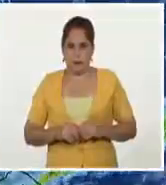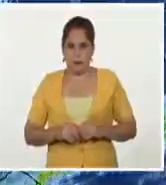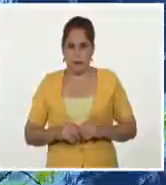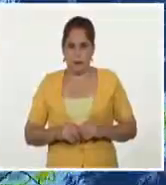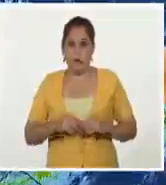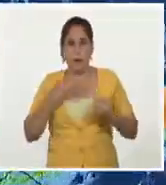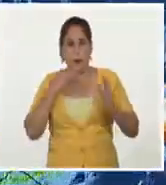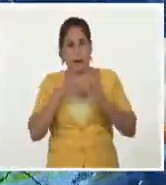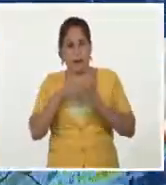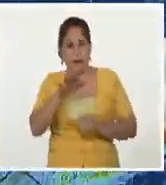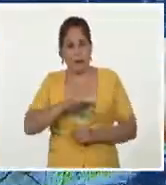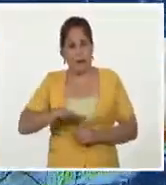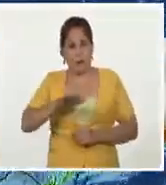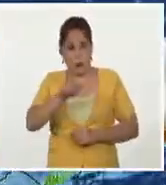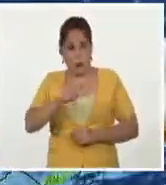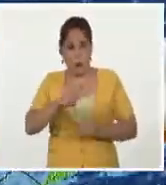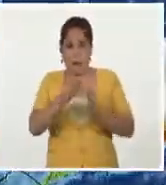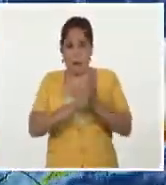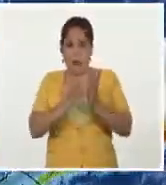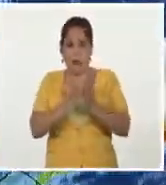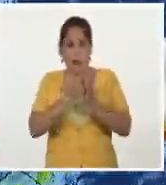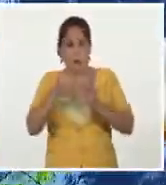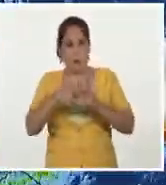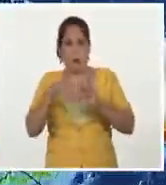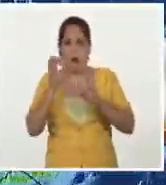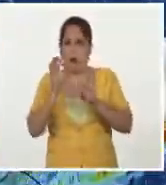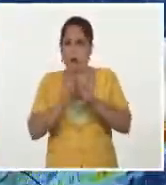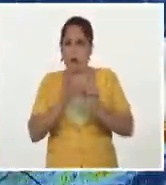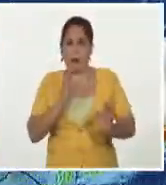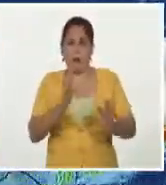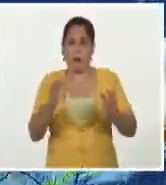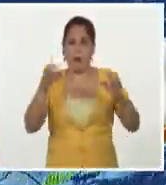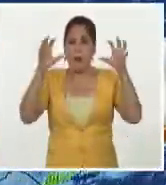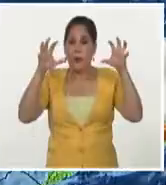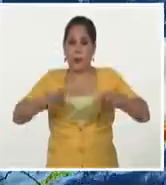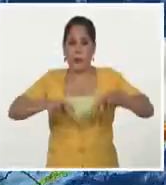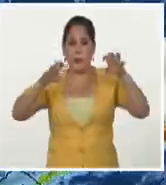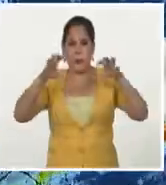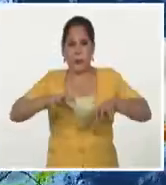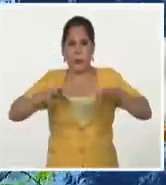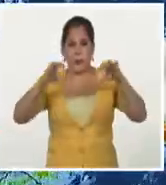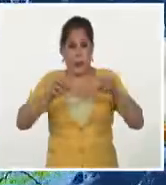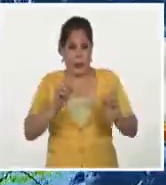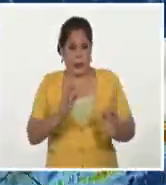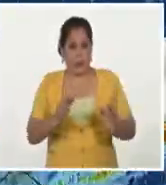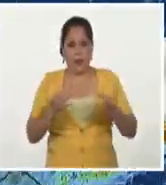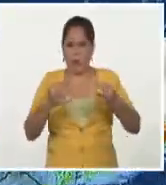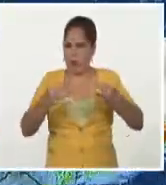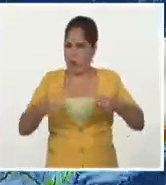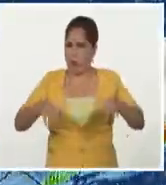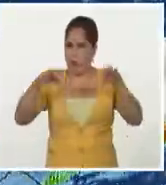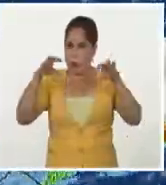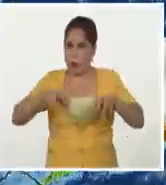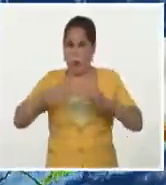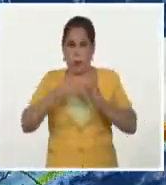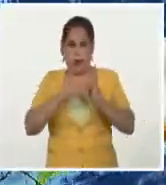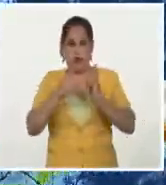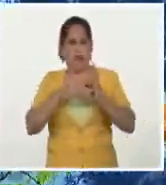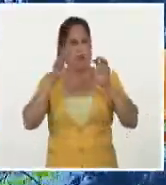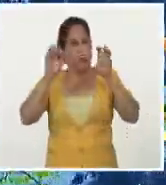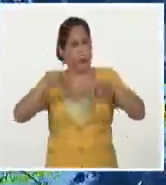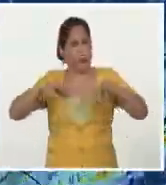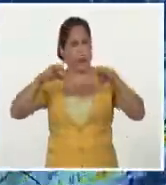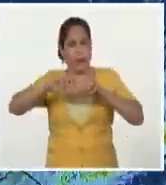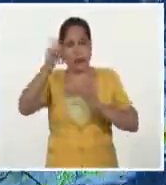muy buenas tardes este mes de mayo comenzó el periodo lluvioso en cuba- una etapa donde es típica que en las tardes se generen chubascos lluvias